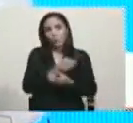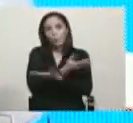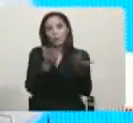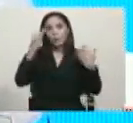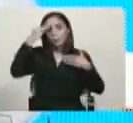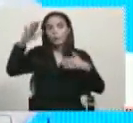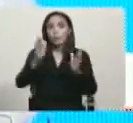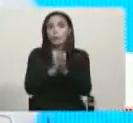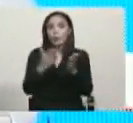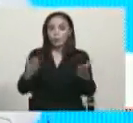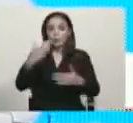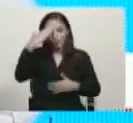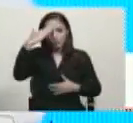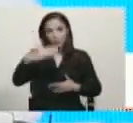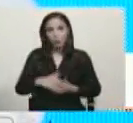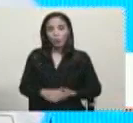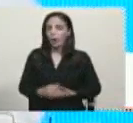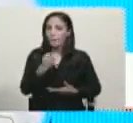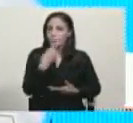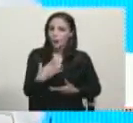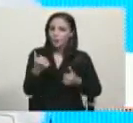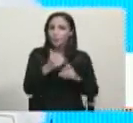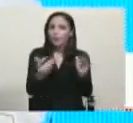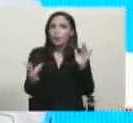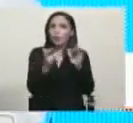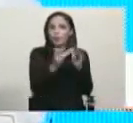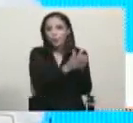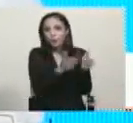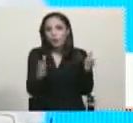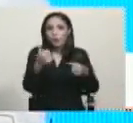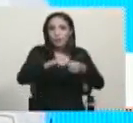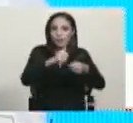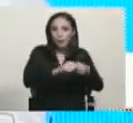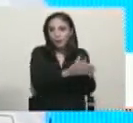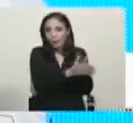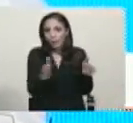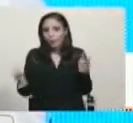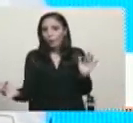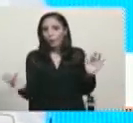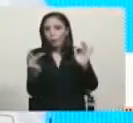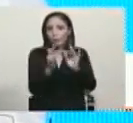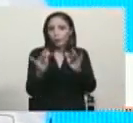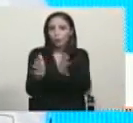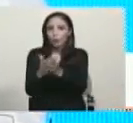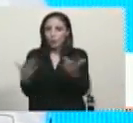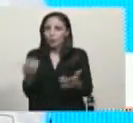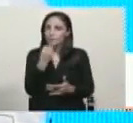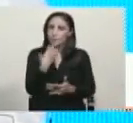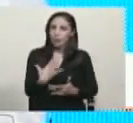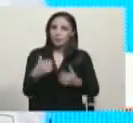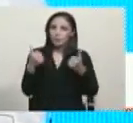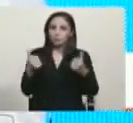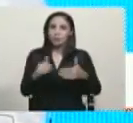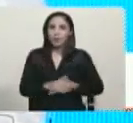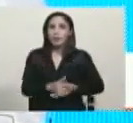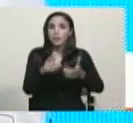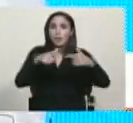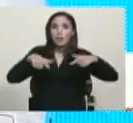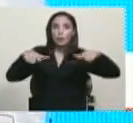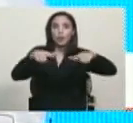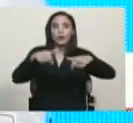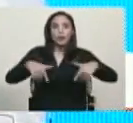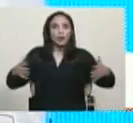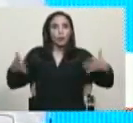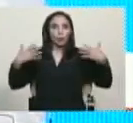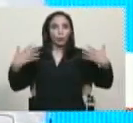Qué bonito, ¿verdad? Poderse conectar de Maracaibo a Cumaná. Es una belleza. Desde acá, desde las brisas frescas